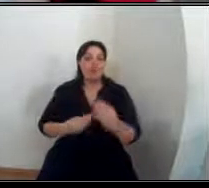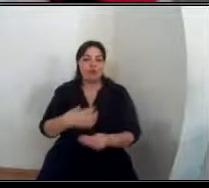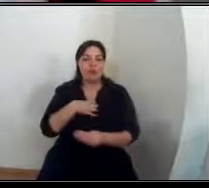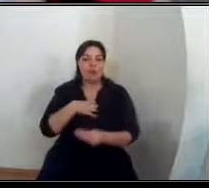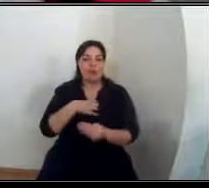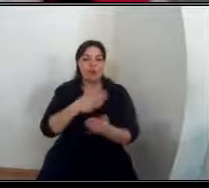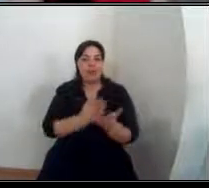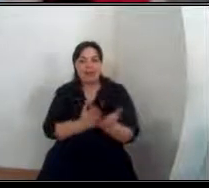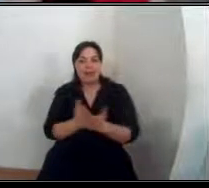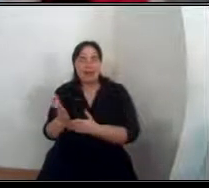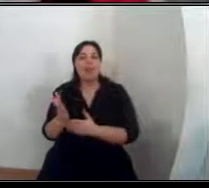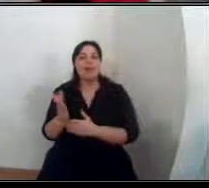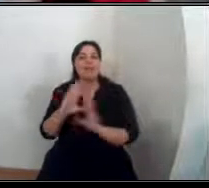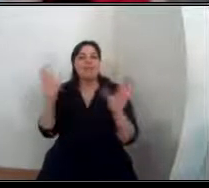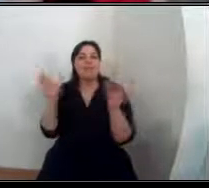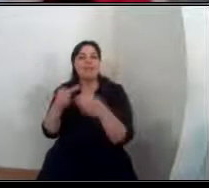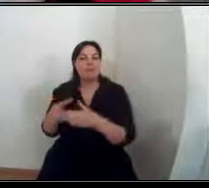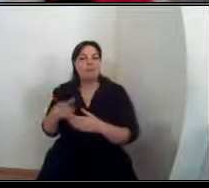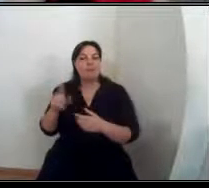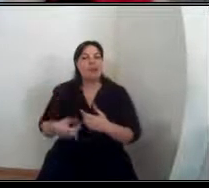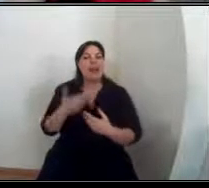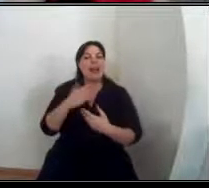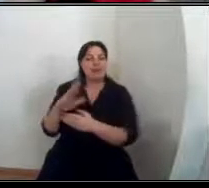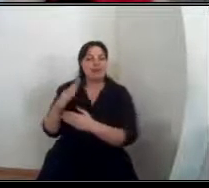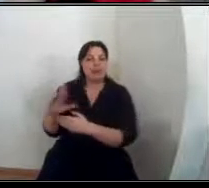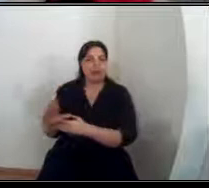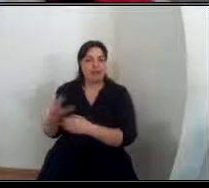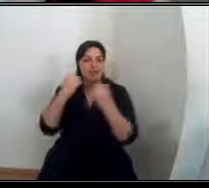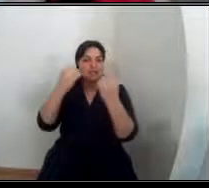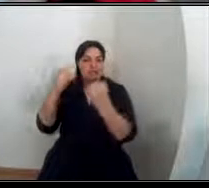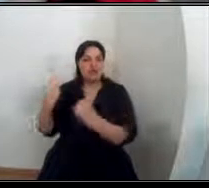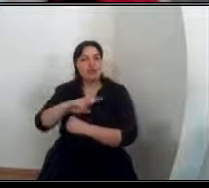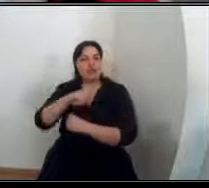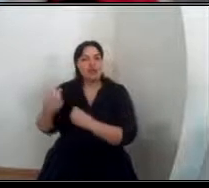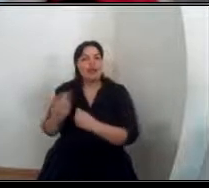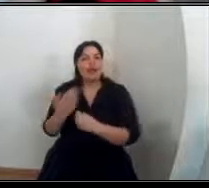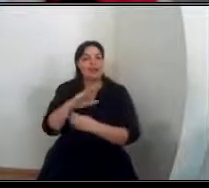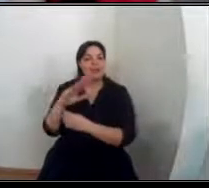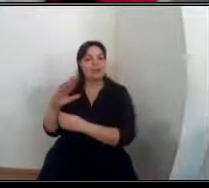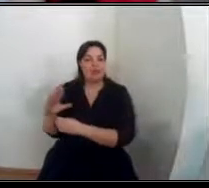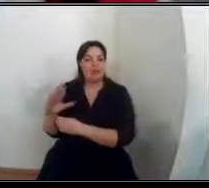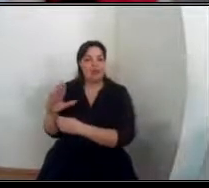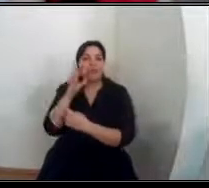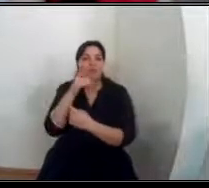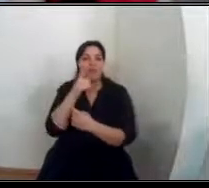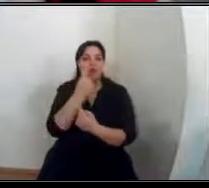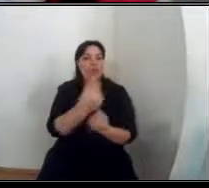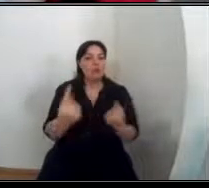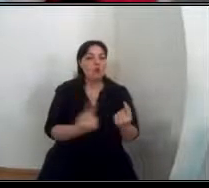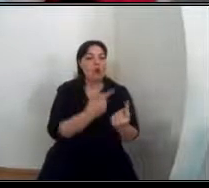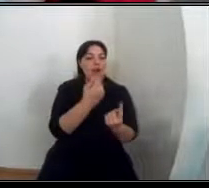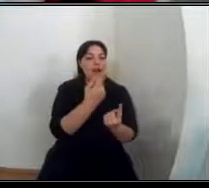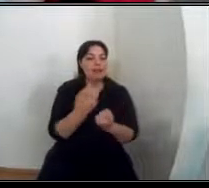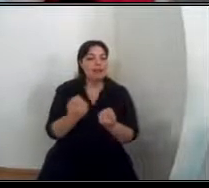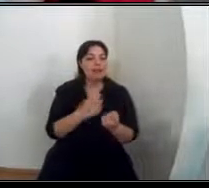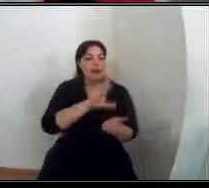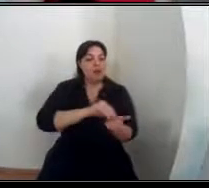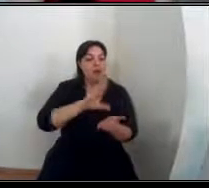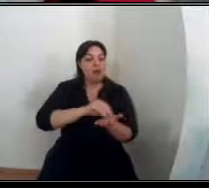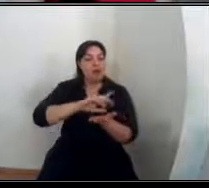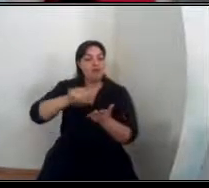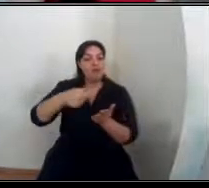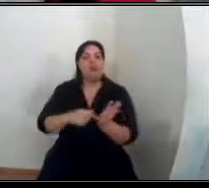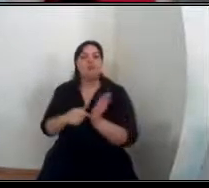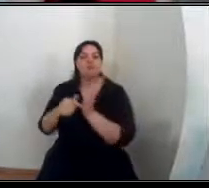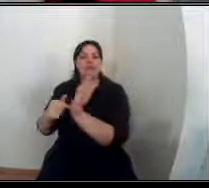de consorcios y de representación de otras instituciones que trasladen esas necesidades, ¿vale? Entonces, cuando me refiero a trabajo